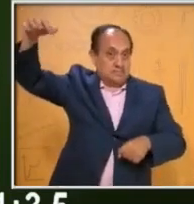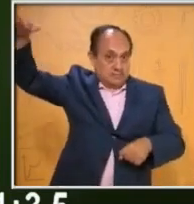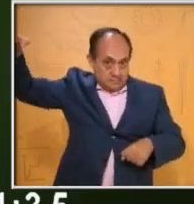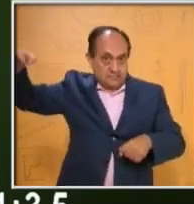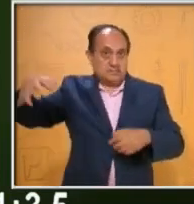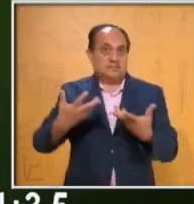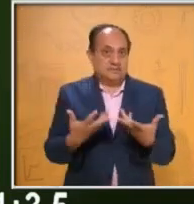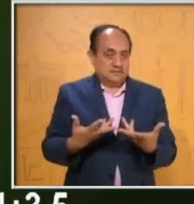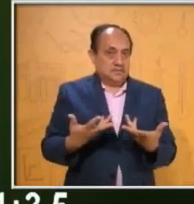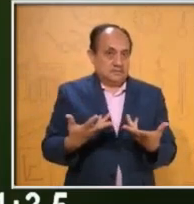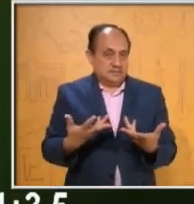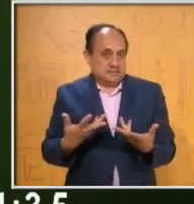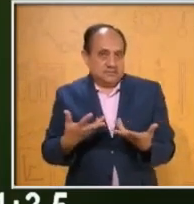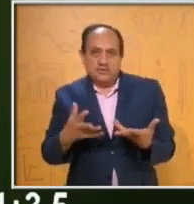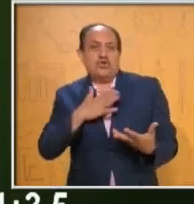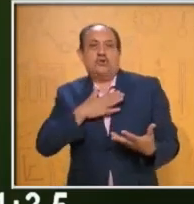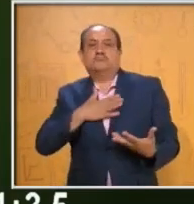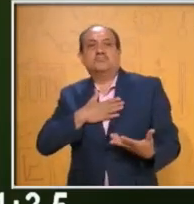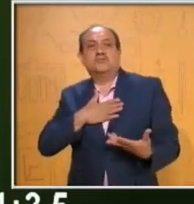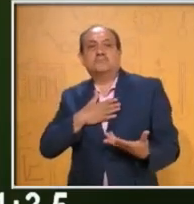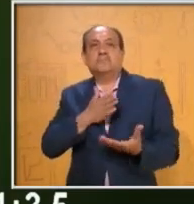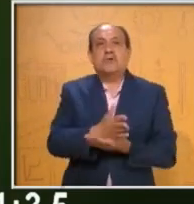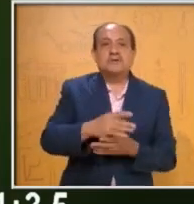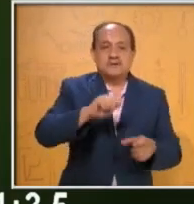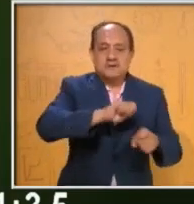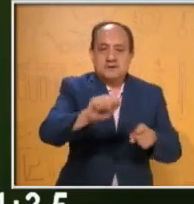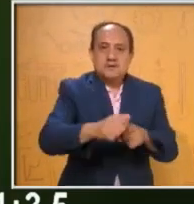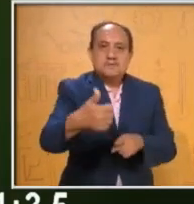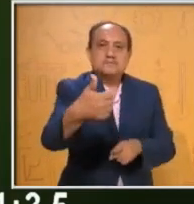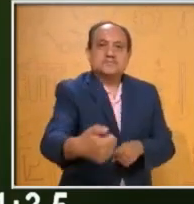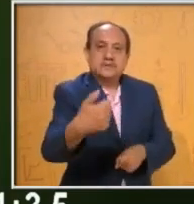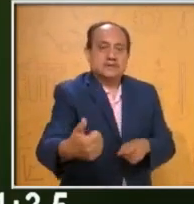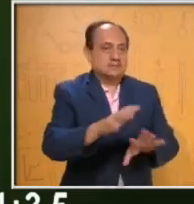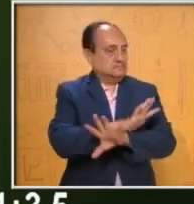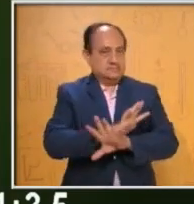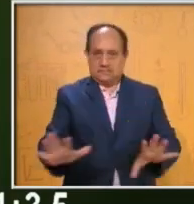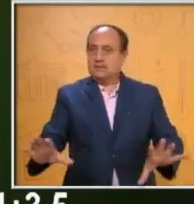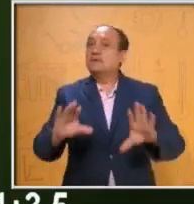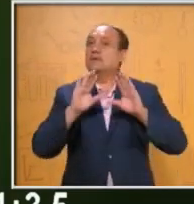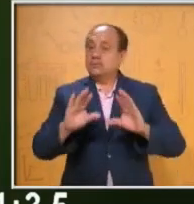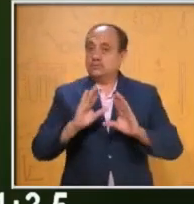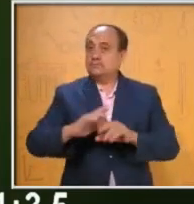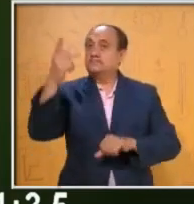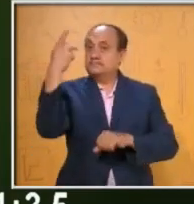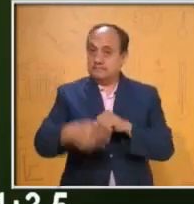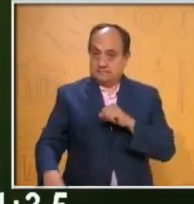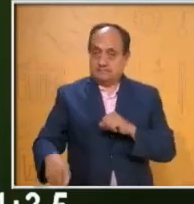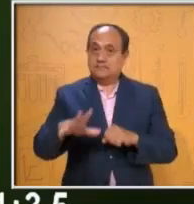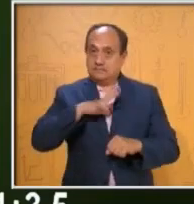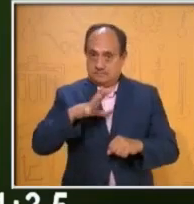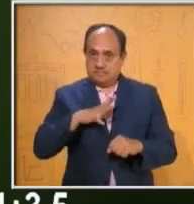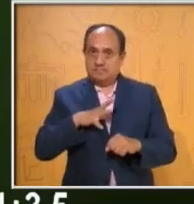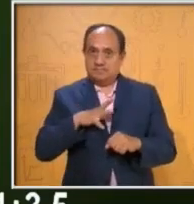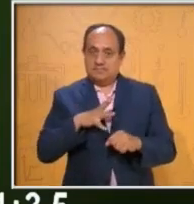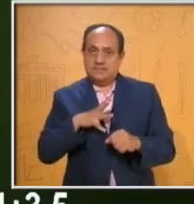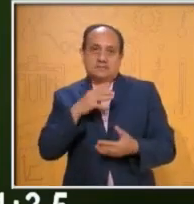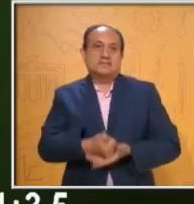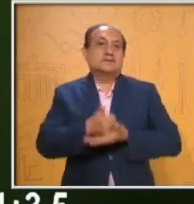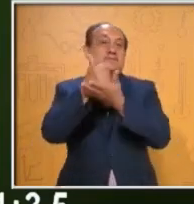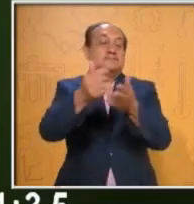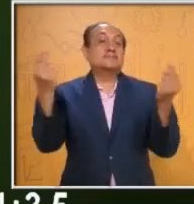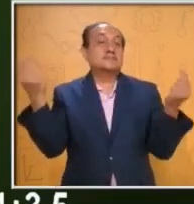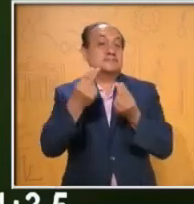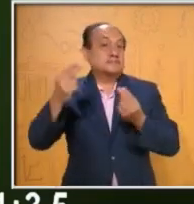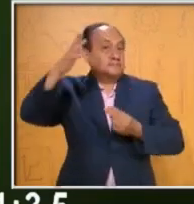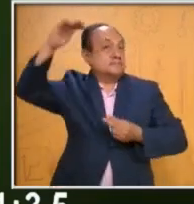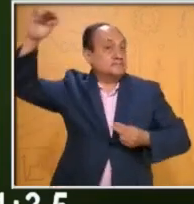se te haga fácil tomar un cerillo o tomar un encendedor. Esto implica la ayuda de un